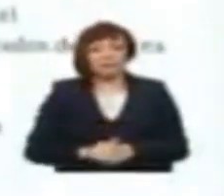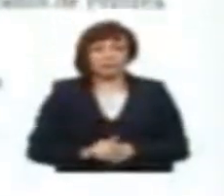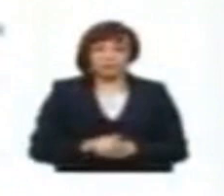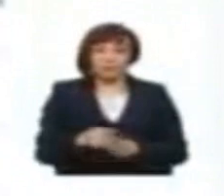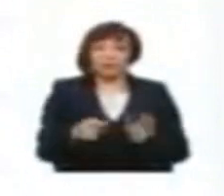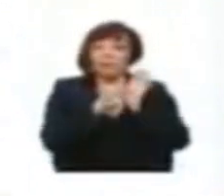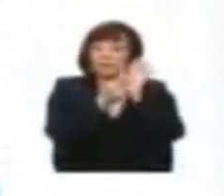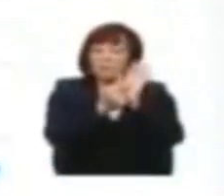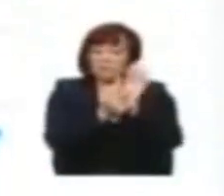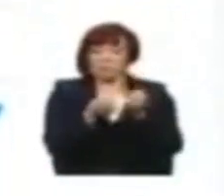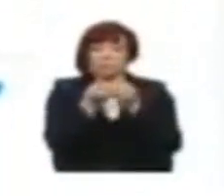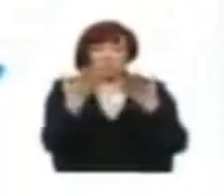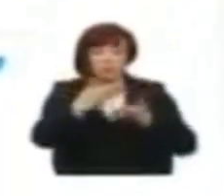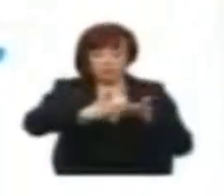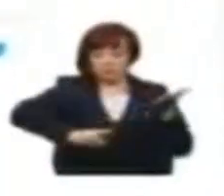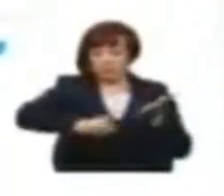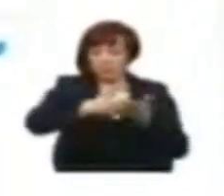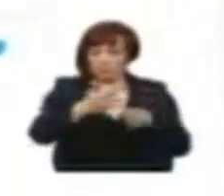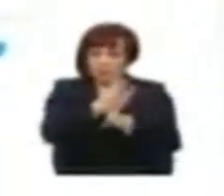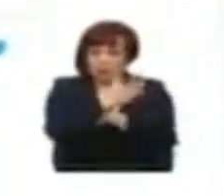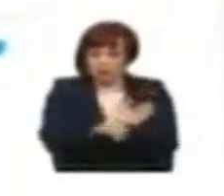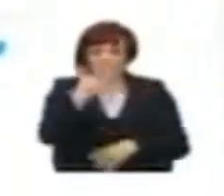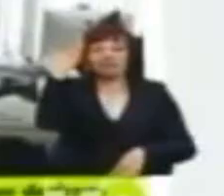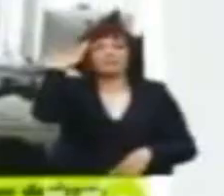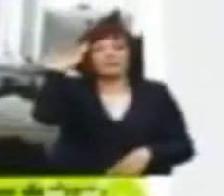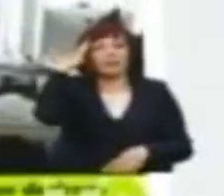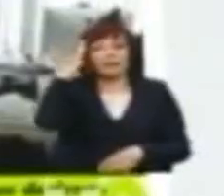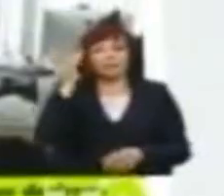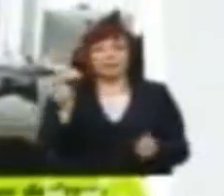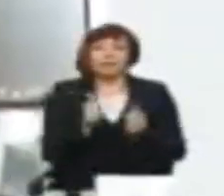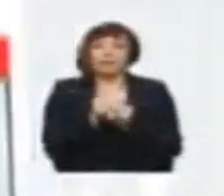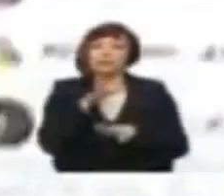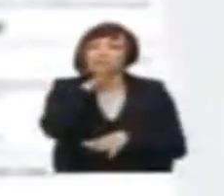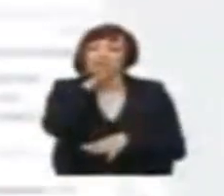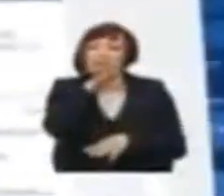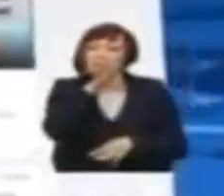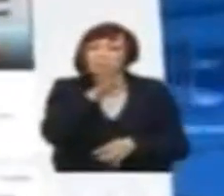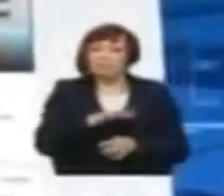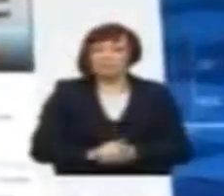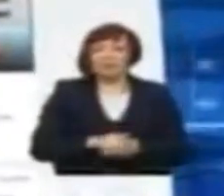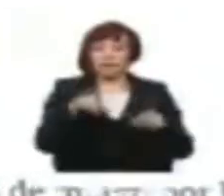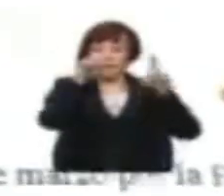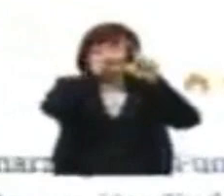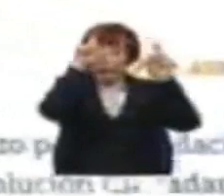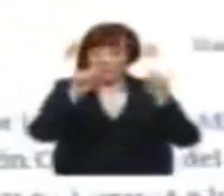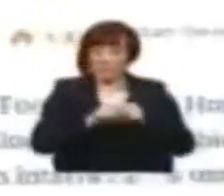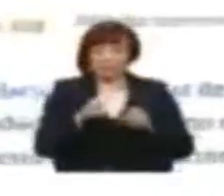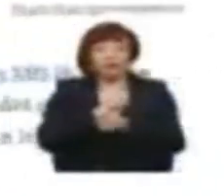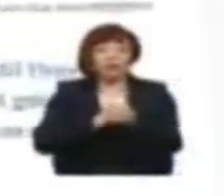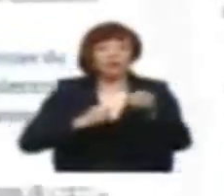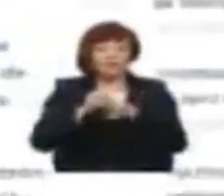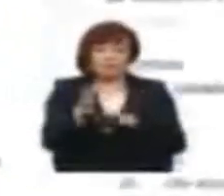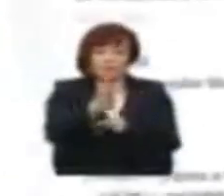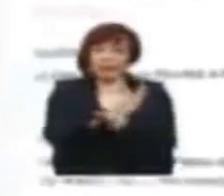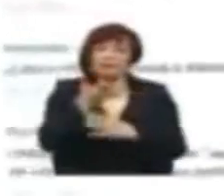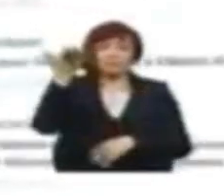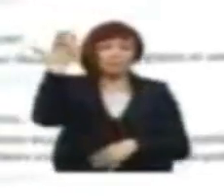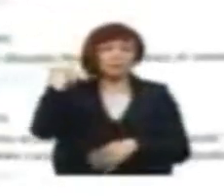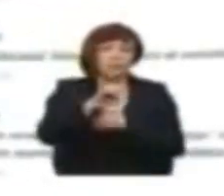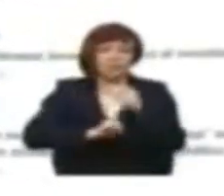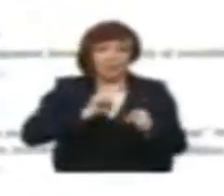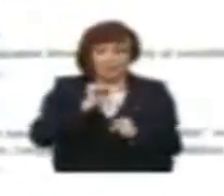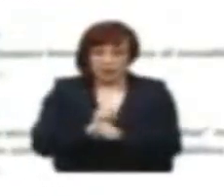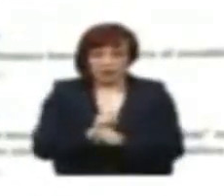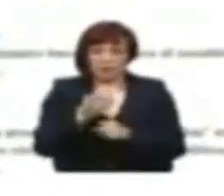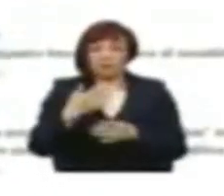revelado decenas de documentos que lo vinculan con el llamado Troll Center, una oficina desde la que durante años se ha